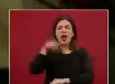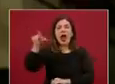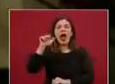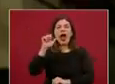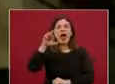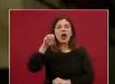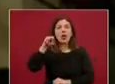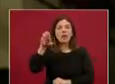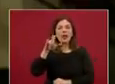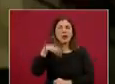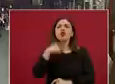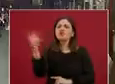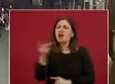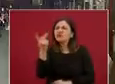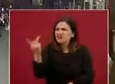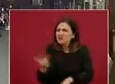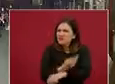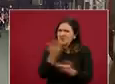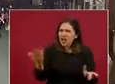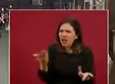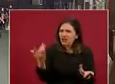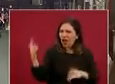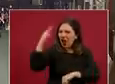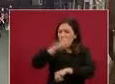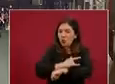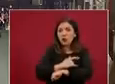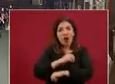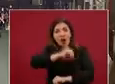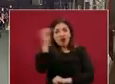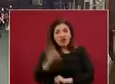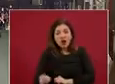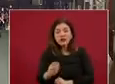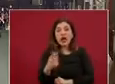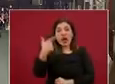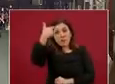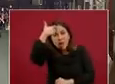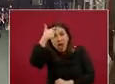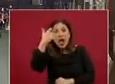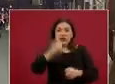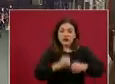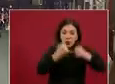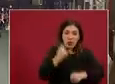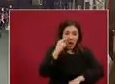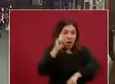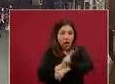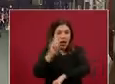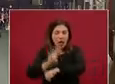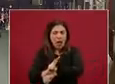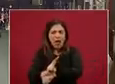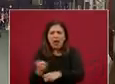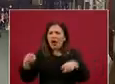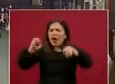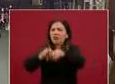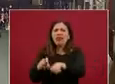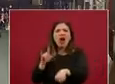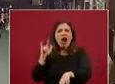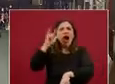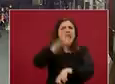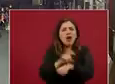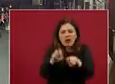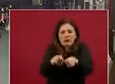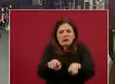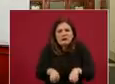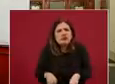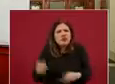Aeroméxico, que sí que pasaba, ¿no? Porque pues en el aeropuerto nos someten a protocolos de mucho cuidado, mucha seguridad, y resulta que luego nos suben al avión y estamos como en una lata